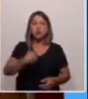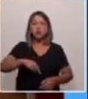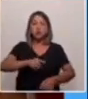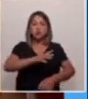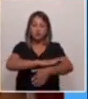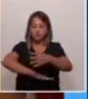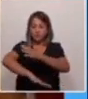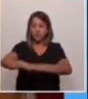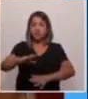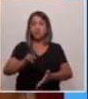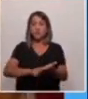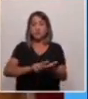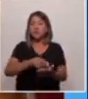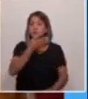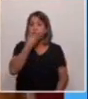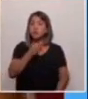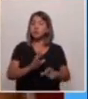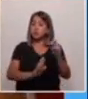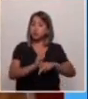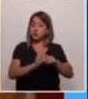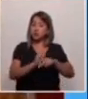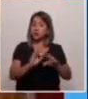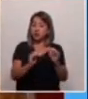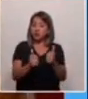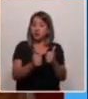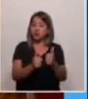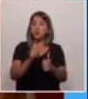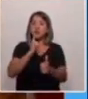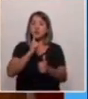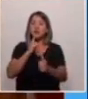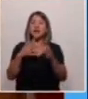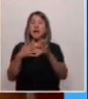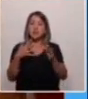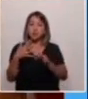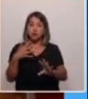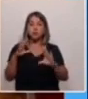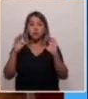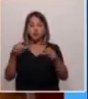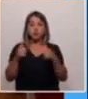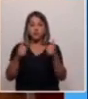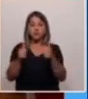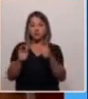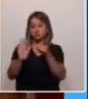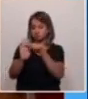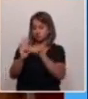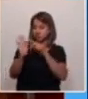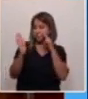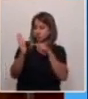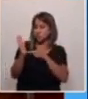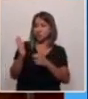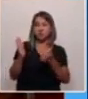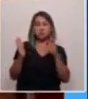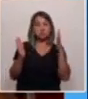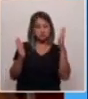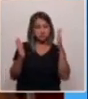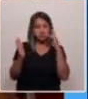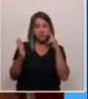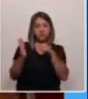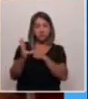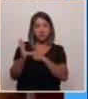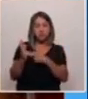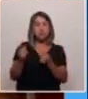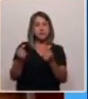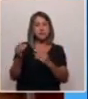es maravilloso, el proyecto es bueno. Tiene elementos novedosos, elementos que realmente logran participación de